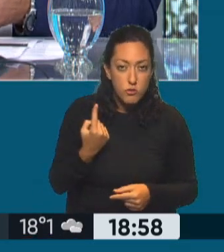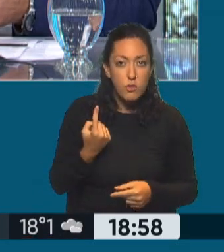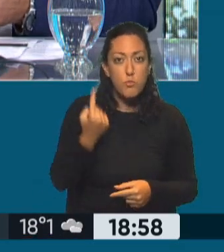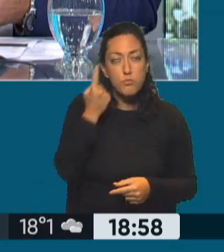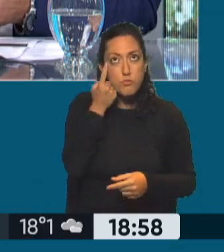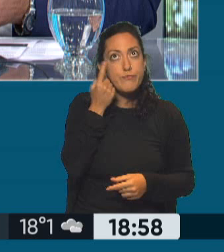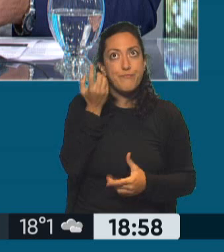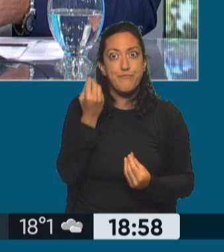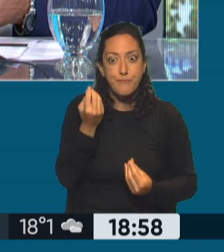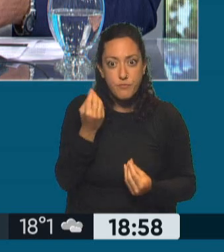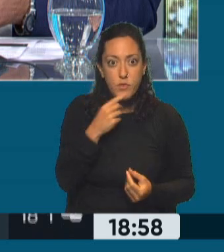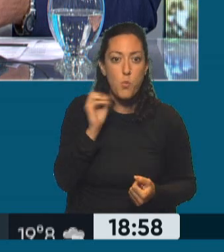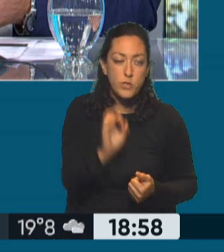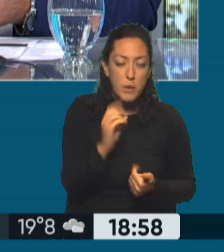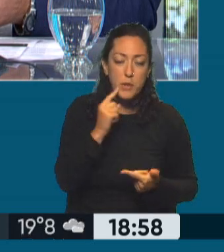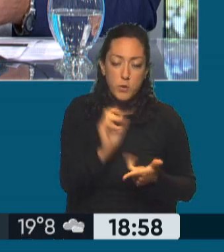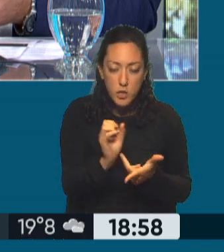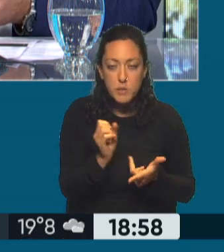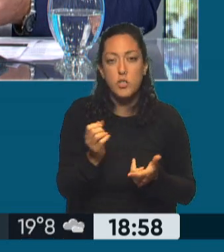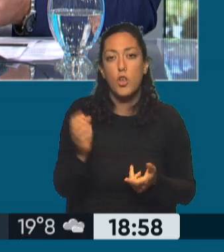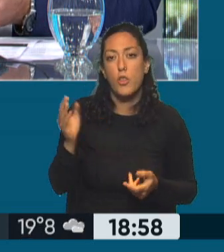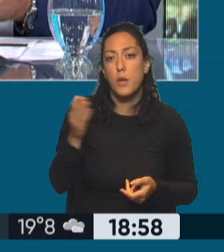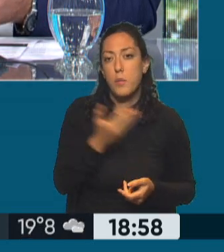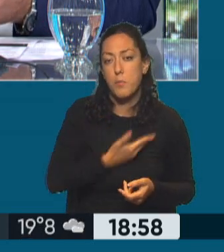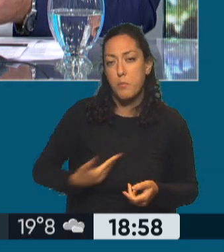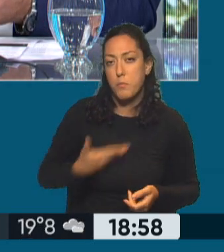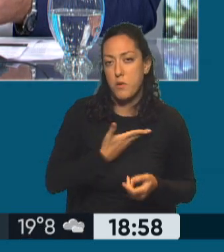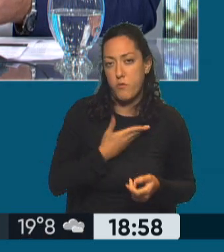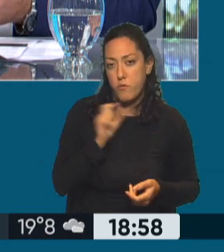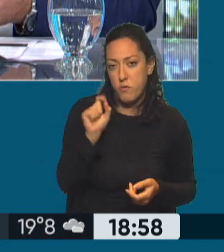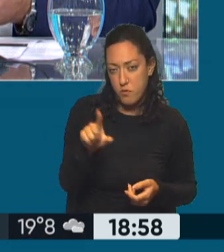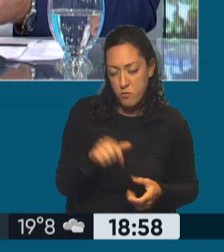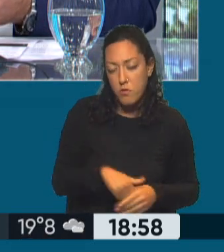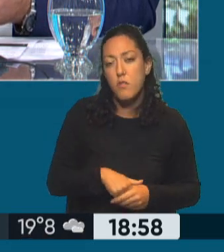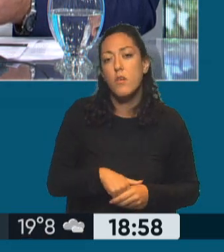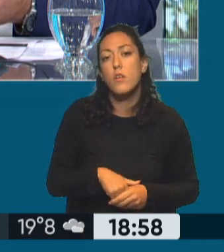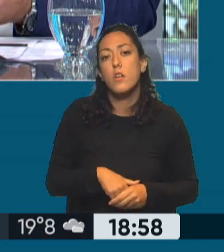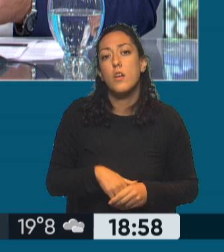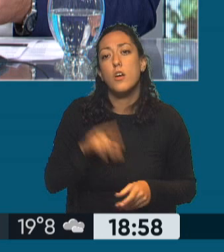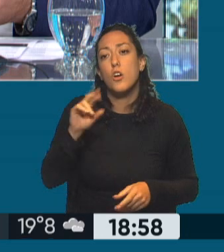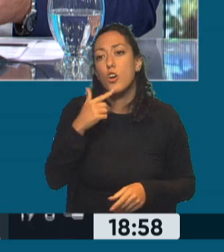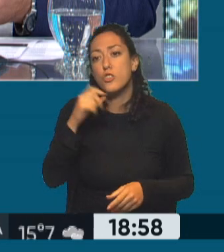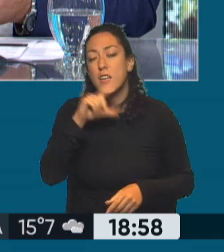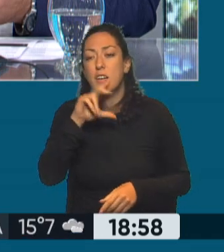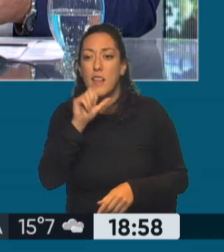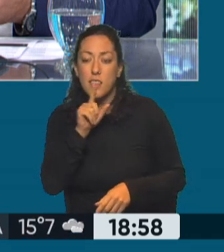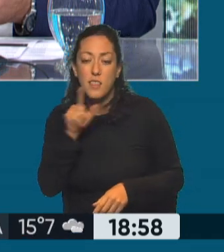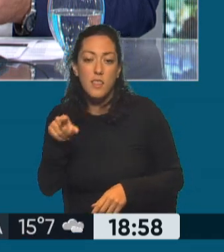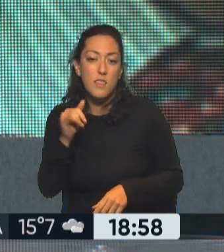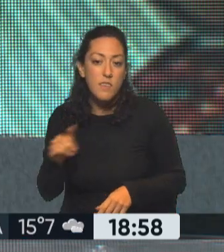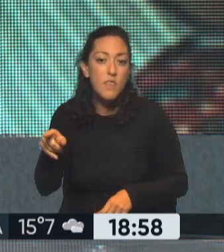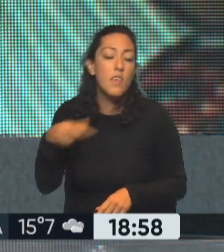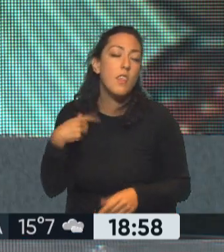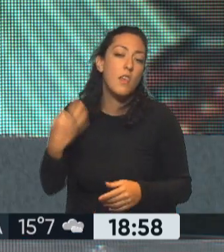entendemos más allá de estos cuestionamientos que hacíamos antes al gobierno de la provincia de Santa Fe? Que Rosenkrantz va de suyo, que se tiene que excusar a la hora que